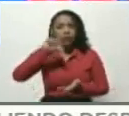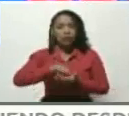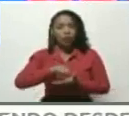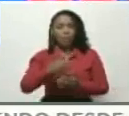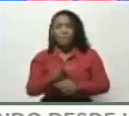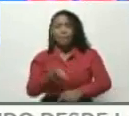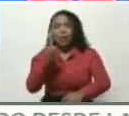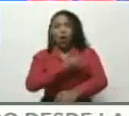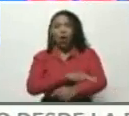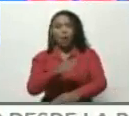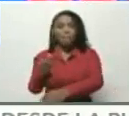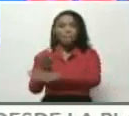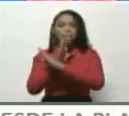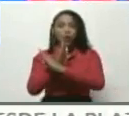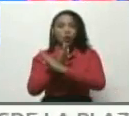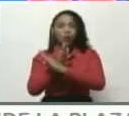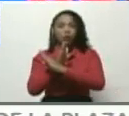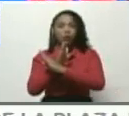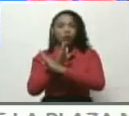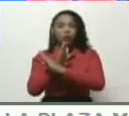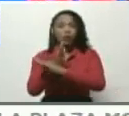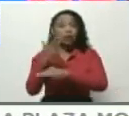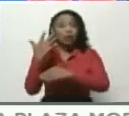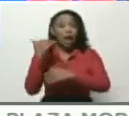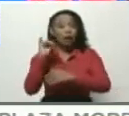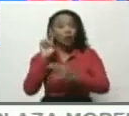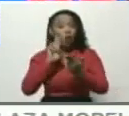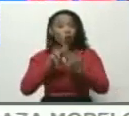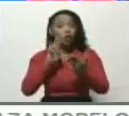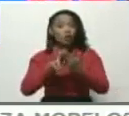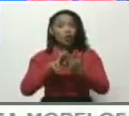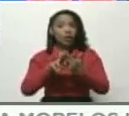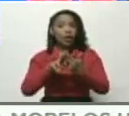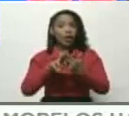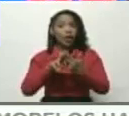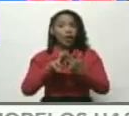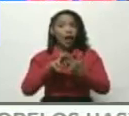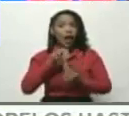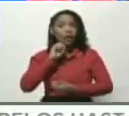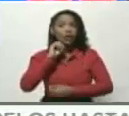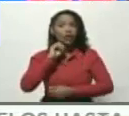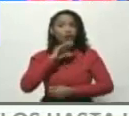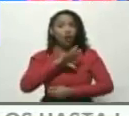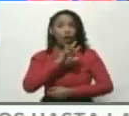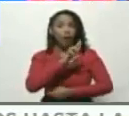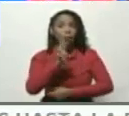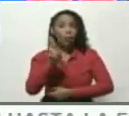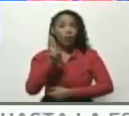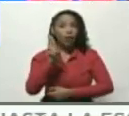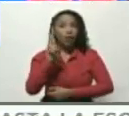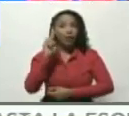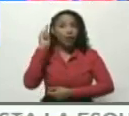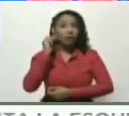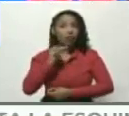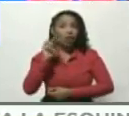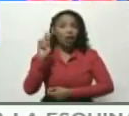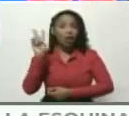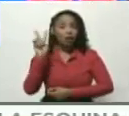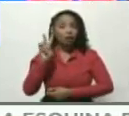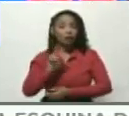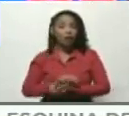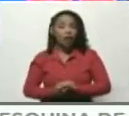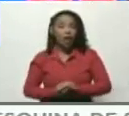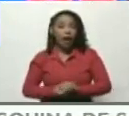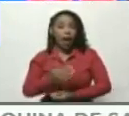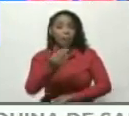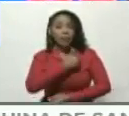peor bloqueo que ha conocido la historia de la República Venezolana, el presidente ha